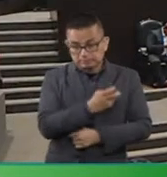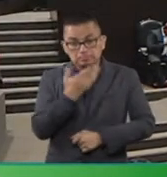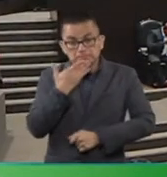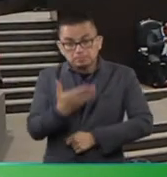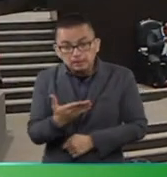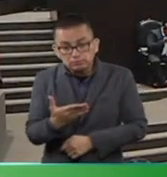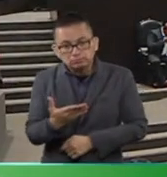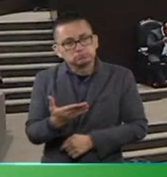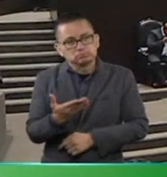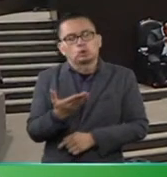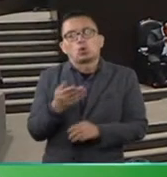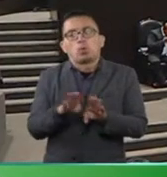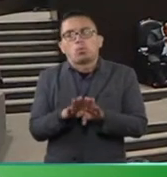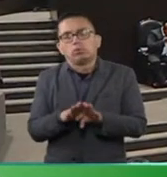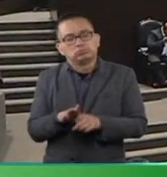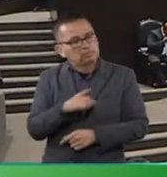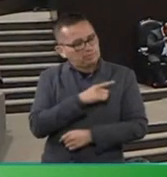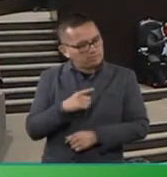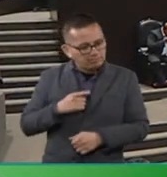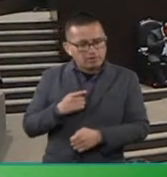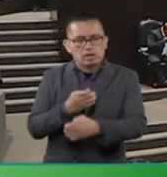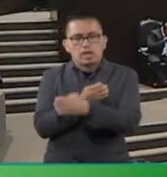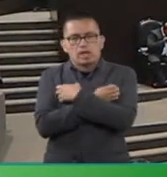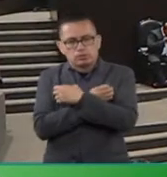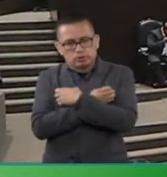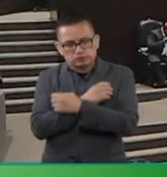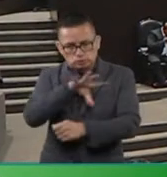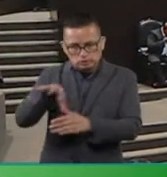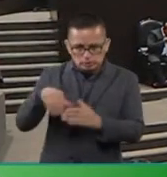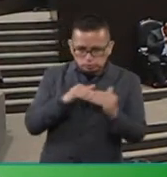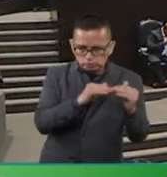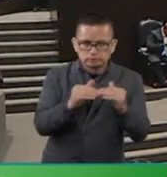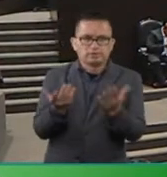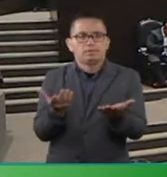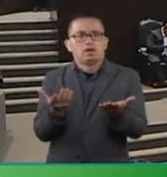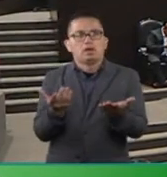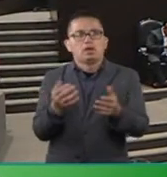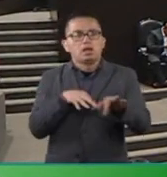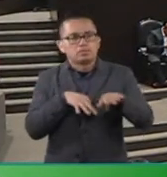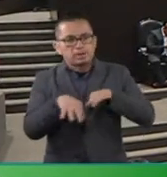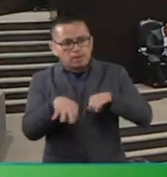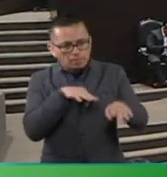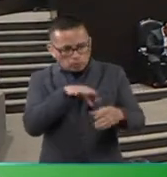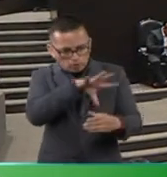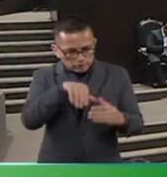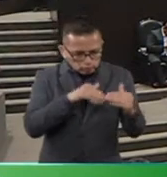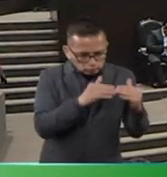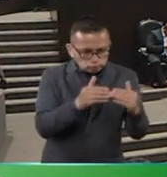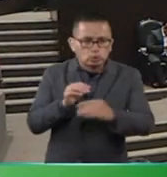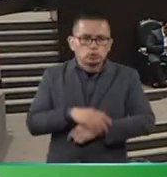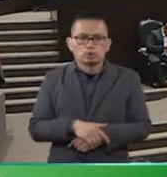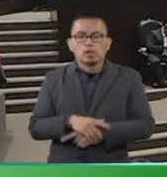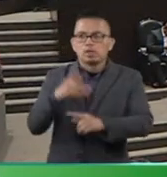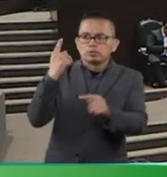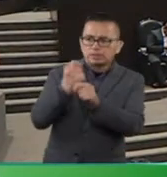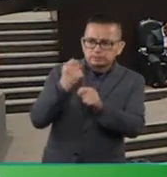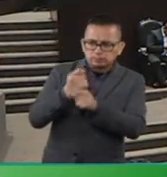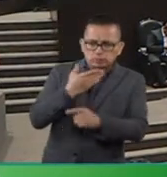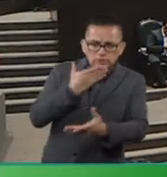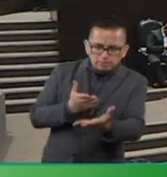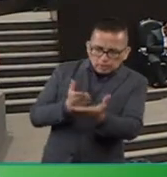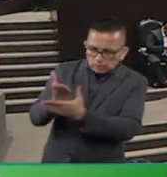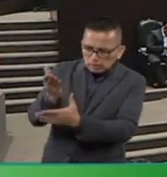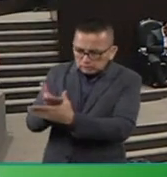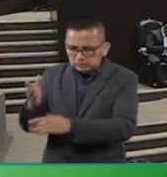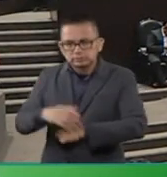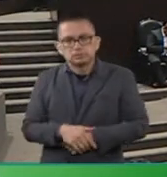hablar de educación inclusiva de trabajo incluyente de transporte público accesible de comunicación